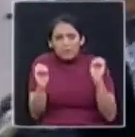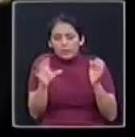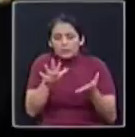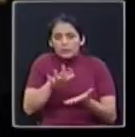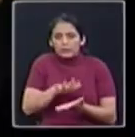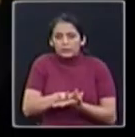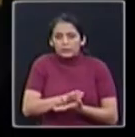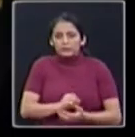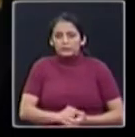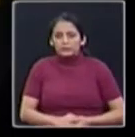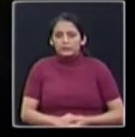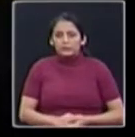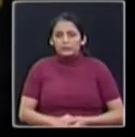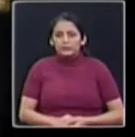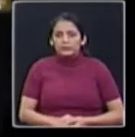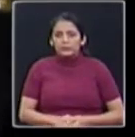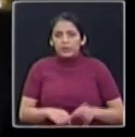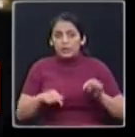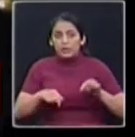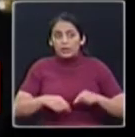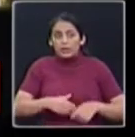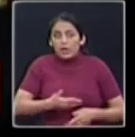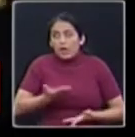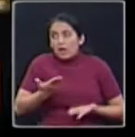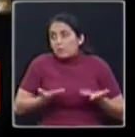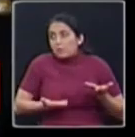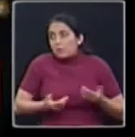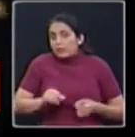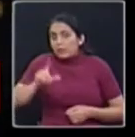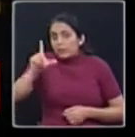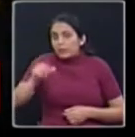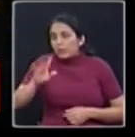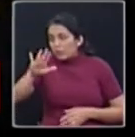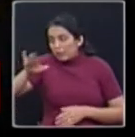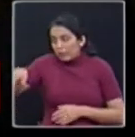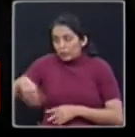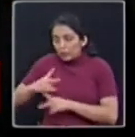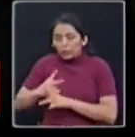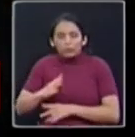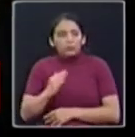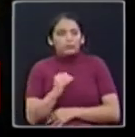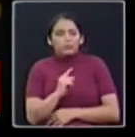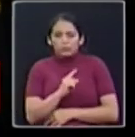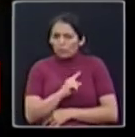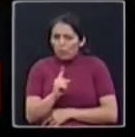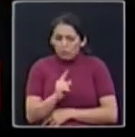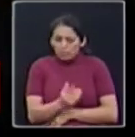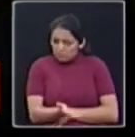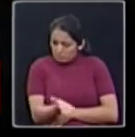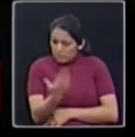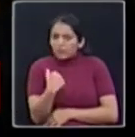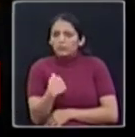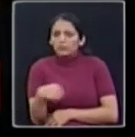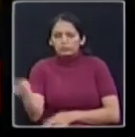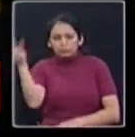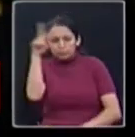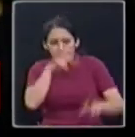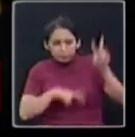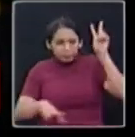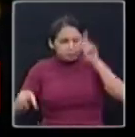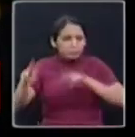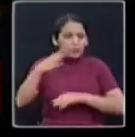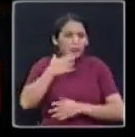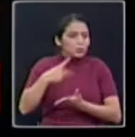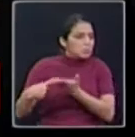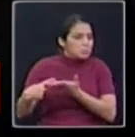urbe. Aquí yo no defiendo a nadie. Si tiene que hacerse las investigaciones, que se los haga. He pedido a la Contraloría